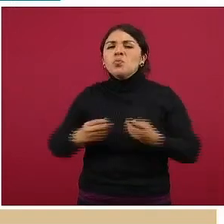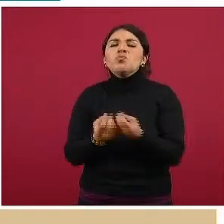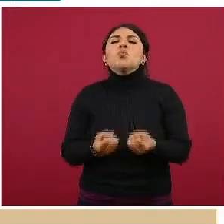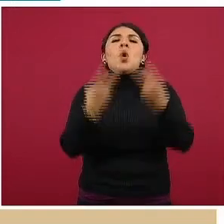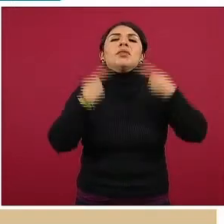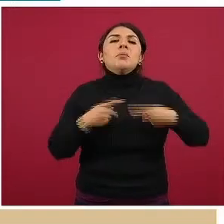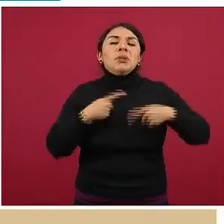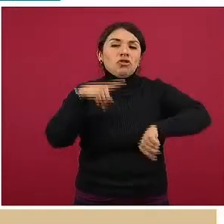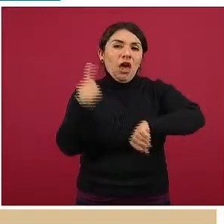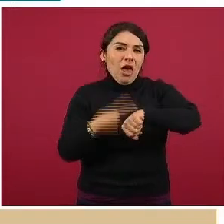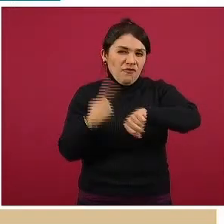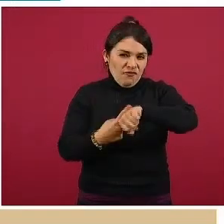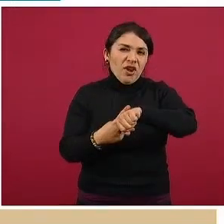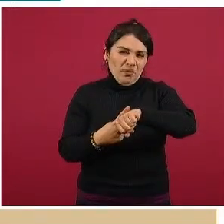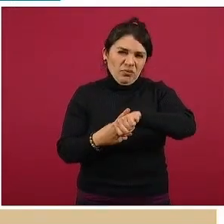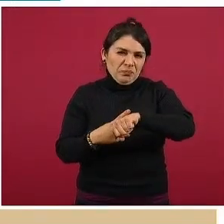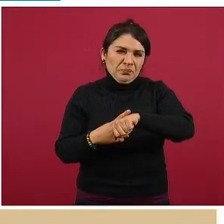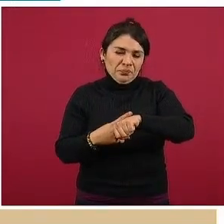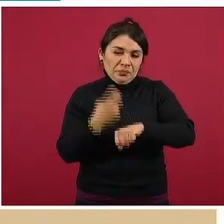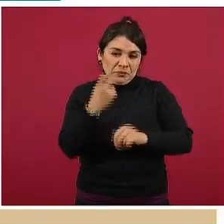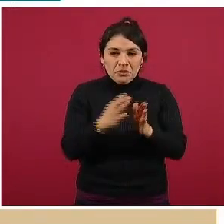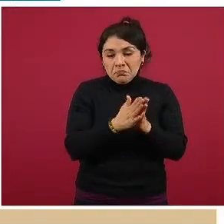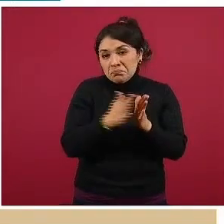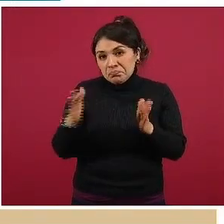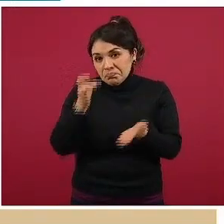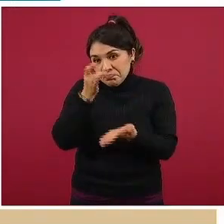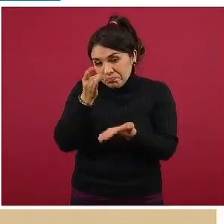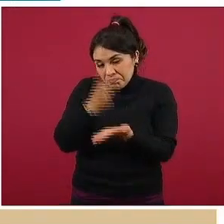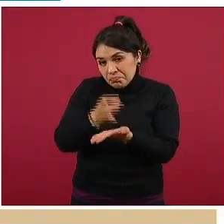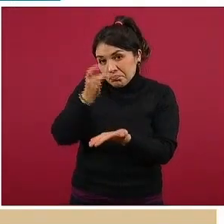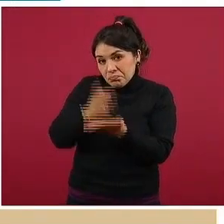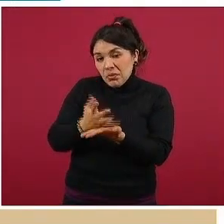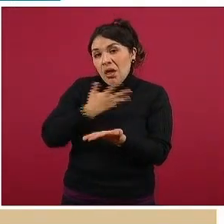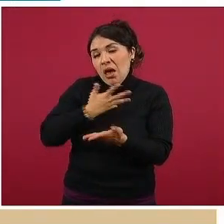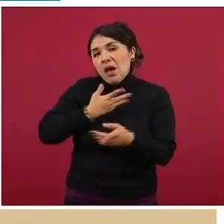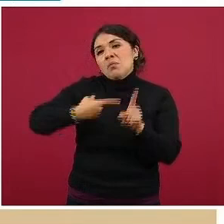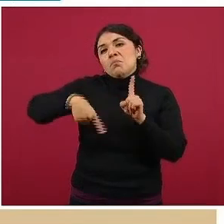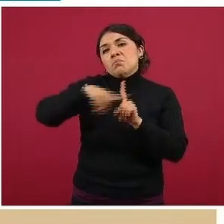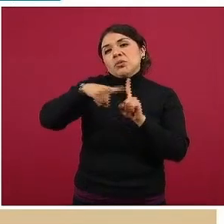que posiblemente son identificados como casos